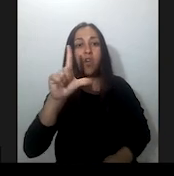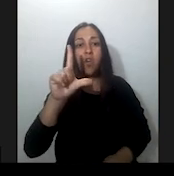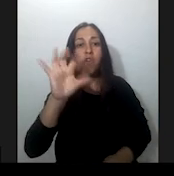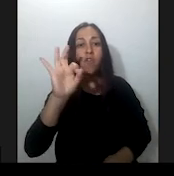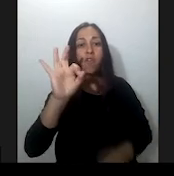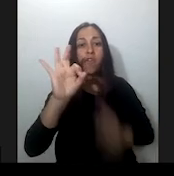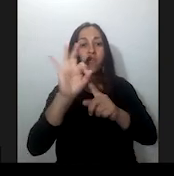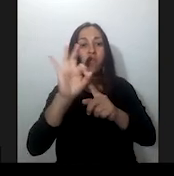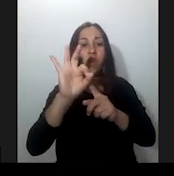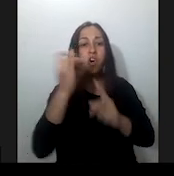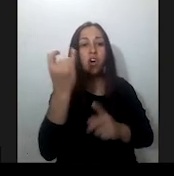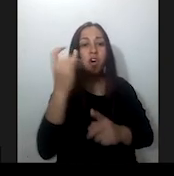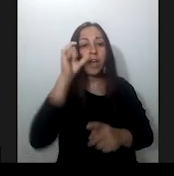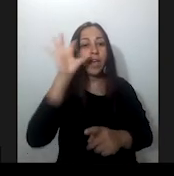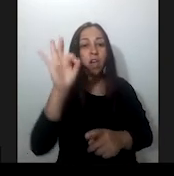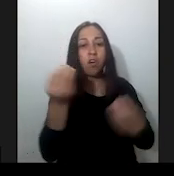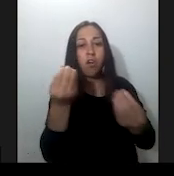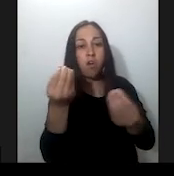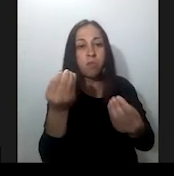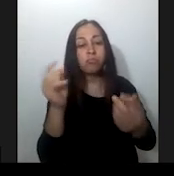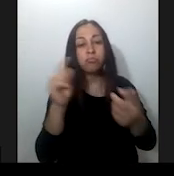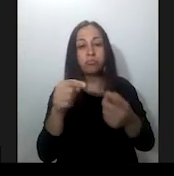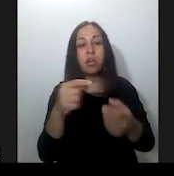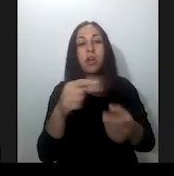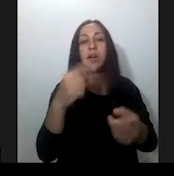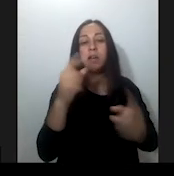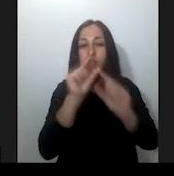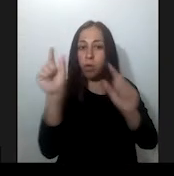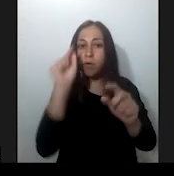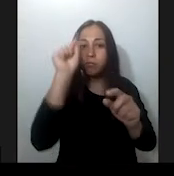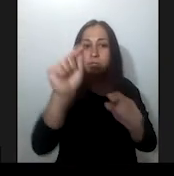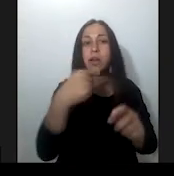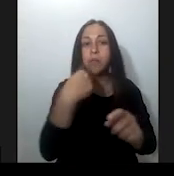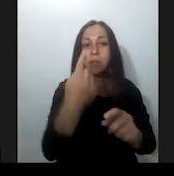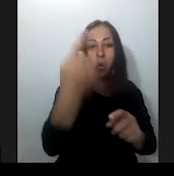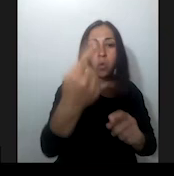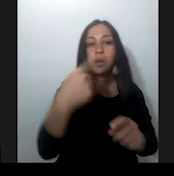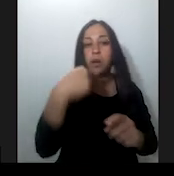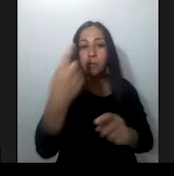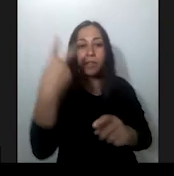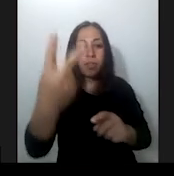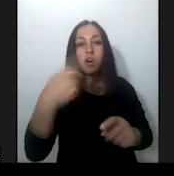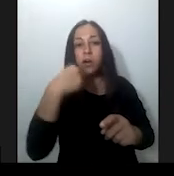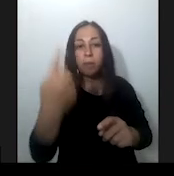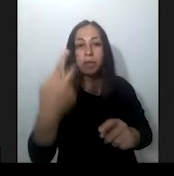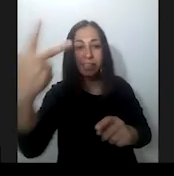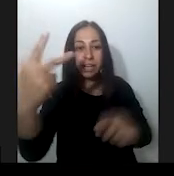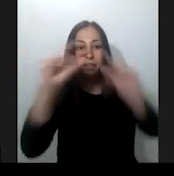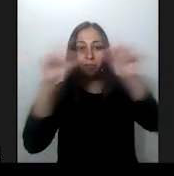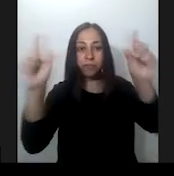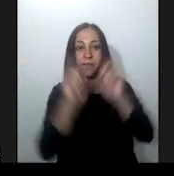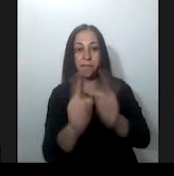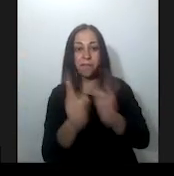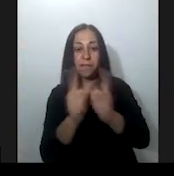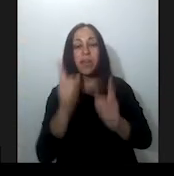voy a seleccionar las columnas, respuesta 1, respuesta 2 y respuesta 3,